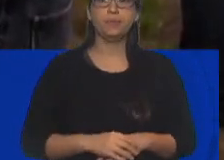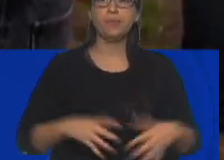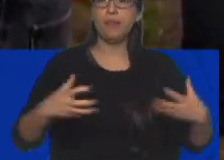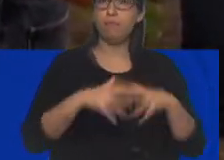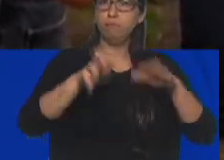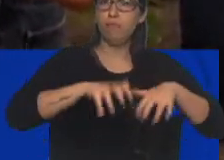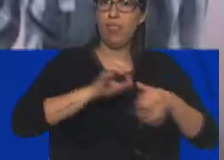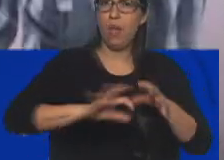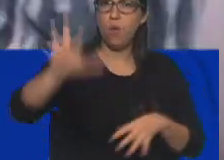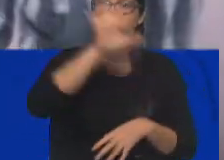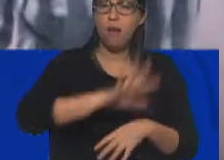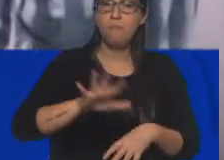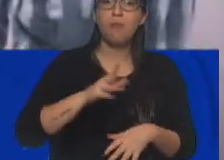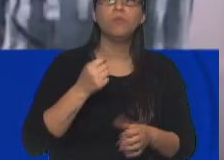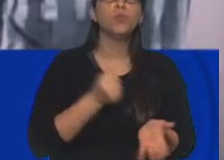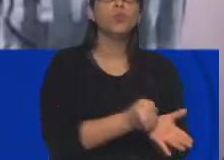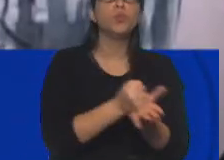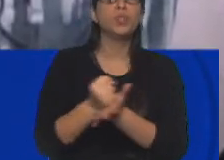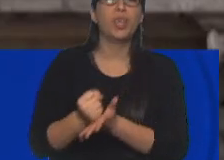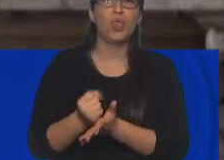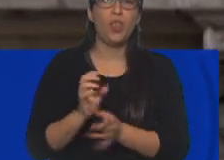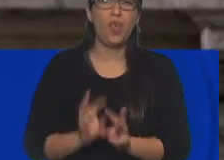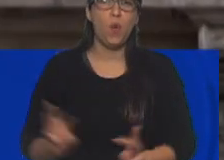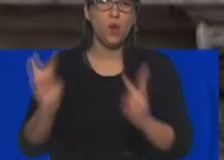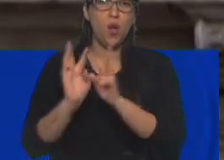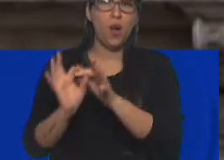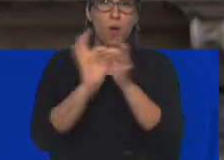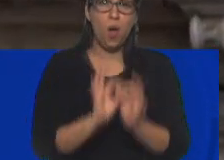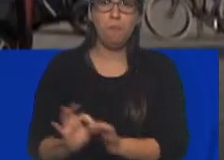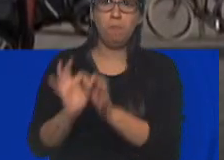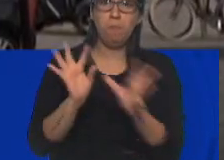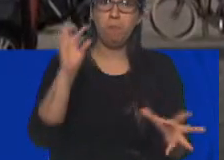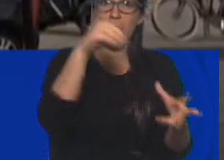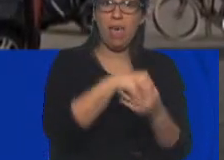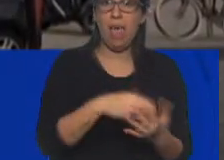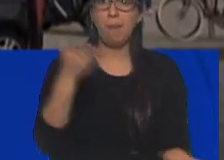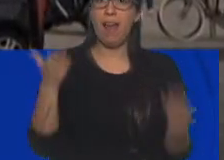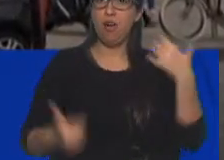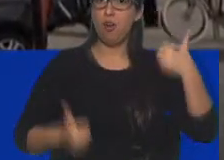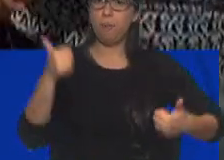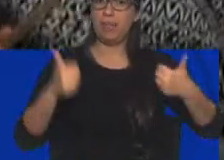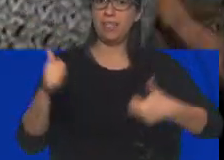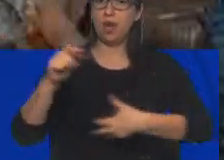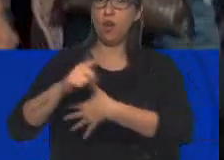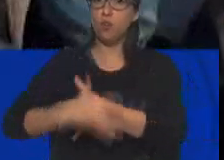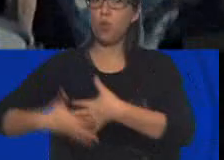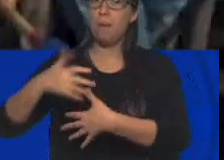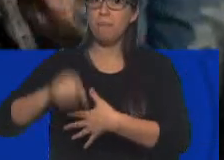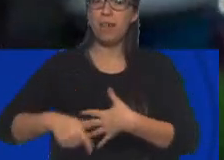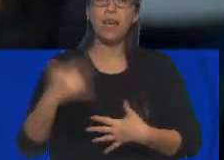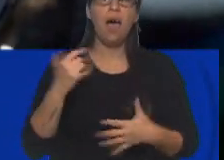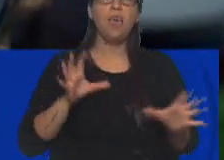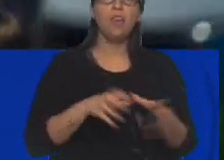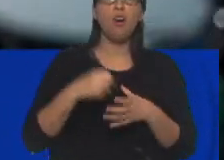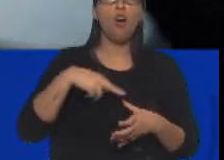europeos, subsidiados en varios países de la Unión Europea a competir con sus pares sudamericanos, hay reparos de las ONGs